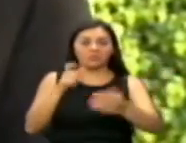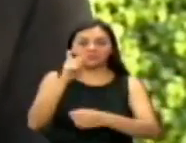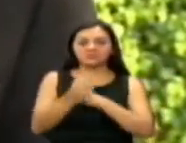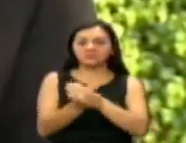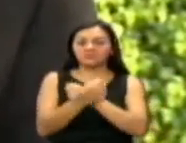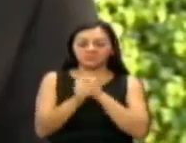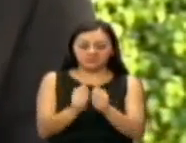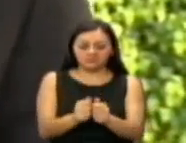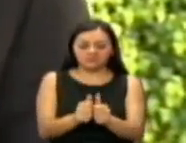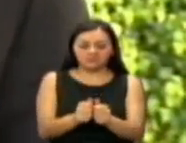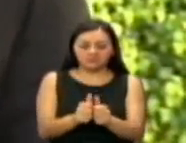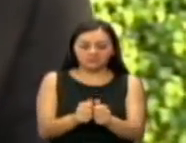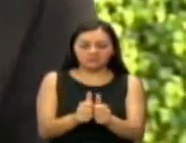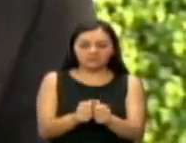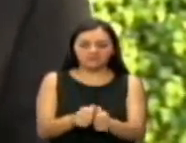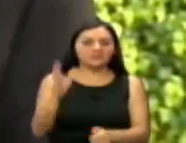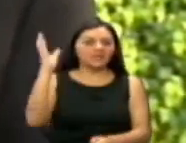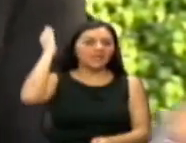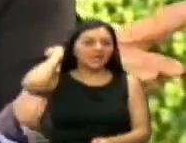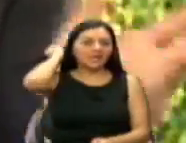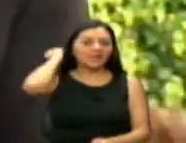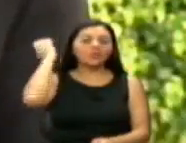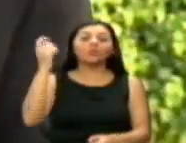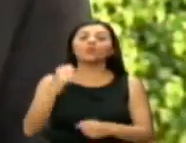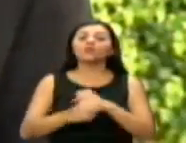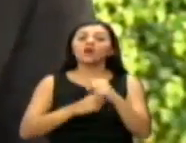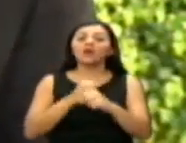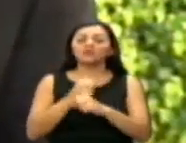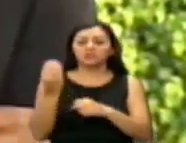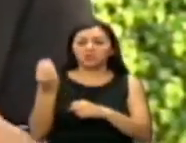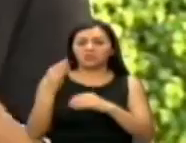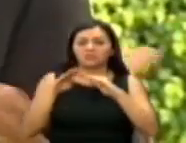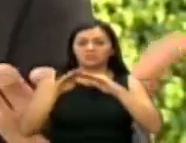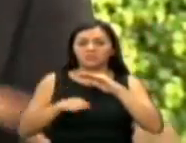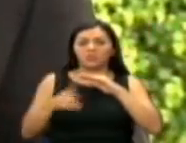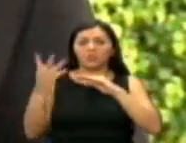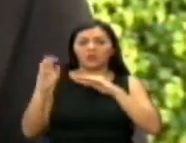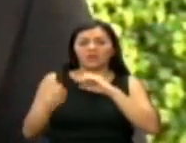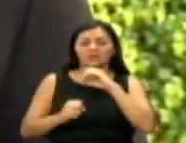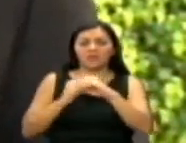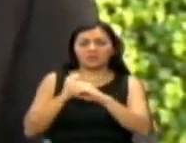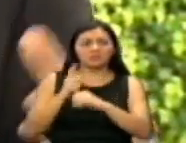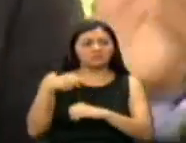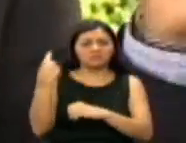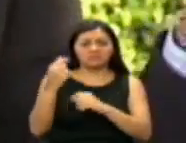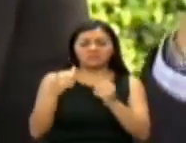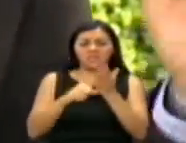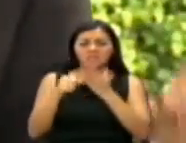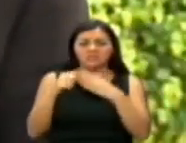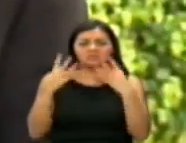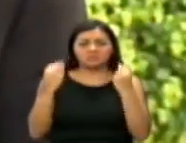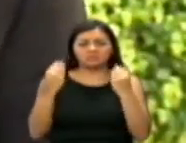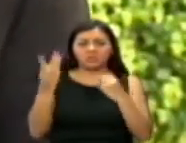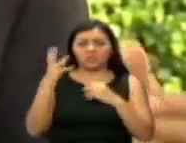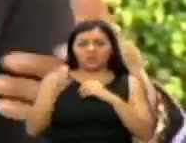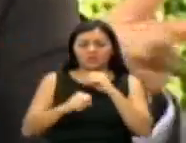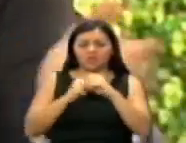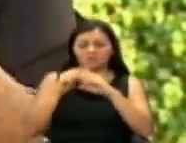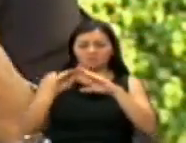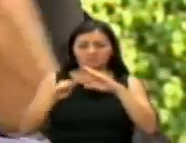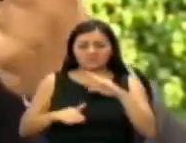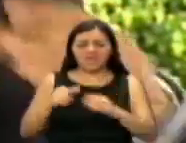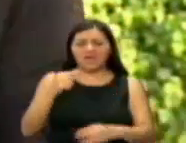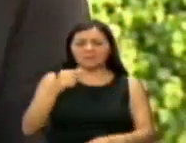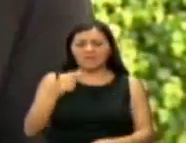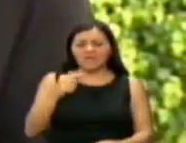está en el teléfono, René Ramírez. ¿Cuántos años tienes, Ramírez? Menos de 40. Gran parte del gabinete tiene menos de 40 años. Tenemos una serie de cuadros nuevos como Gabriela,